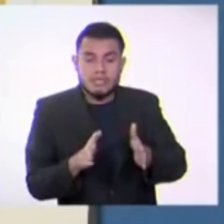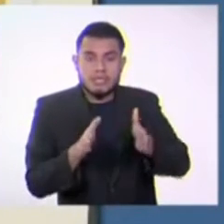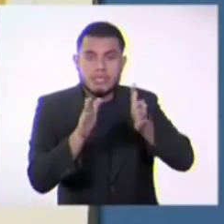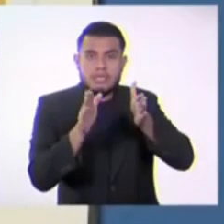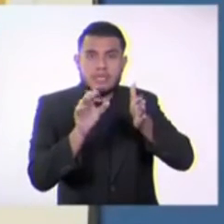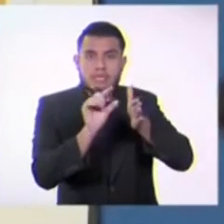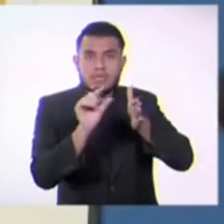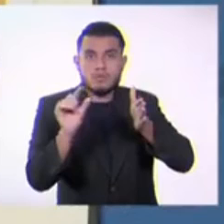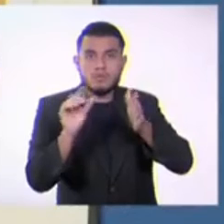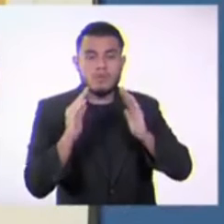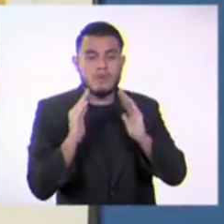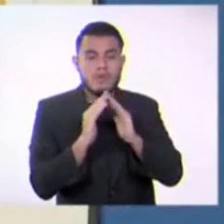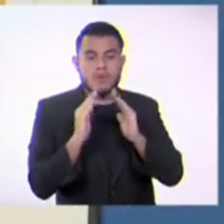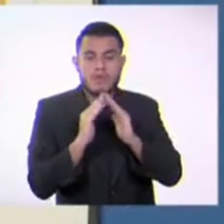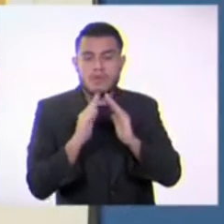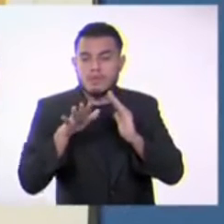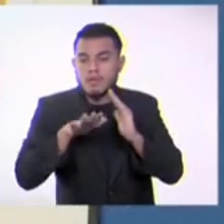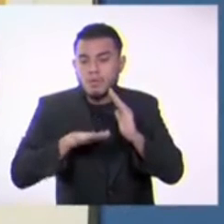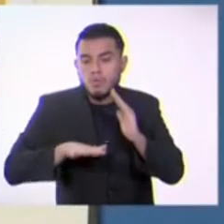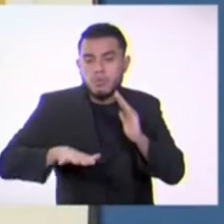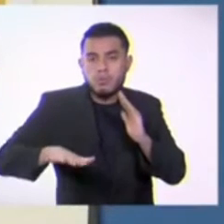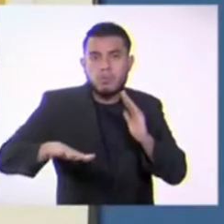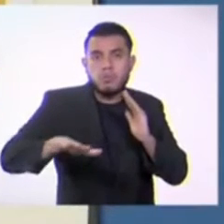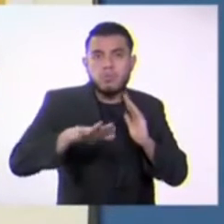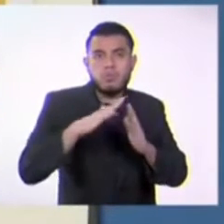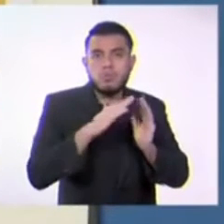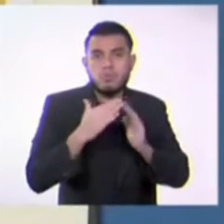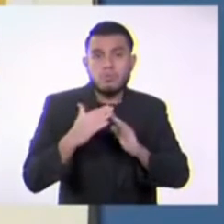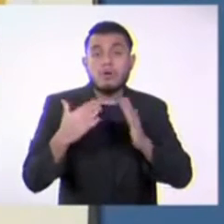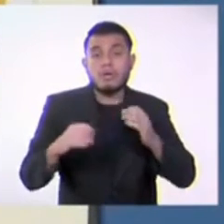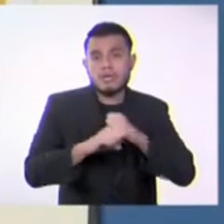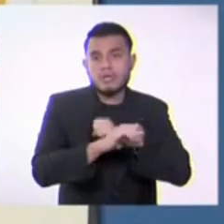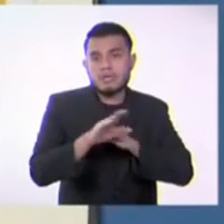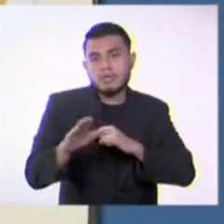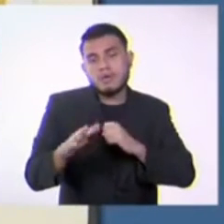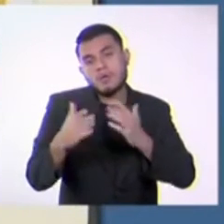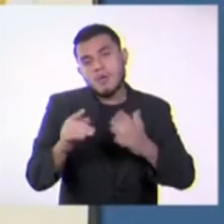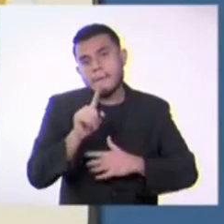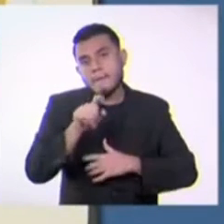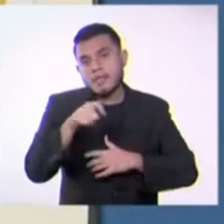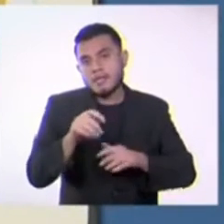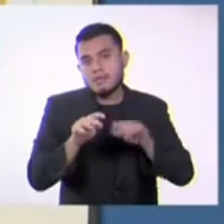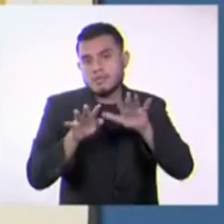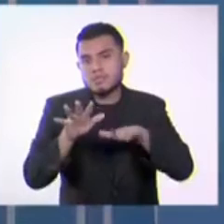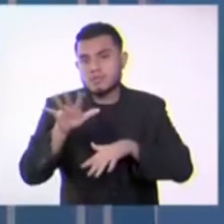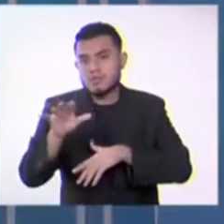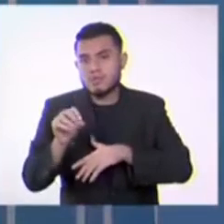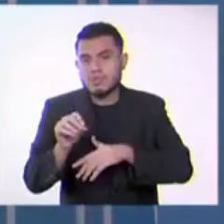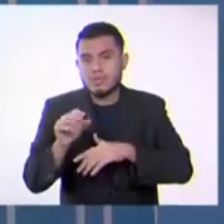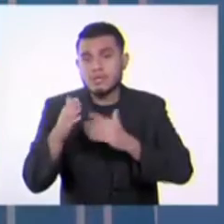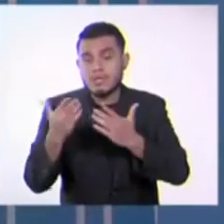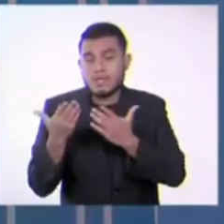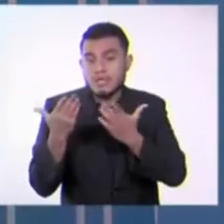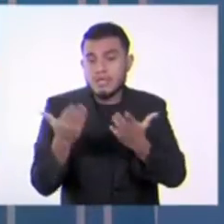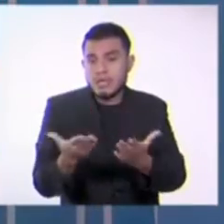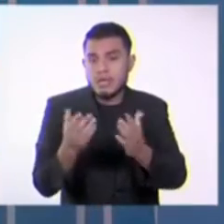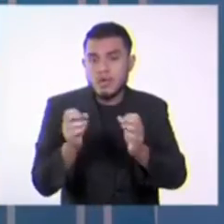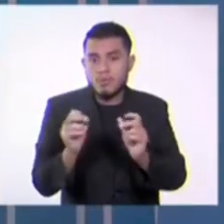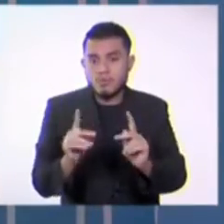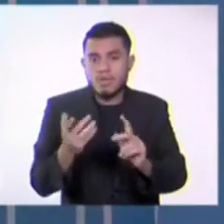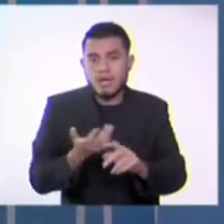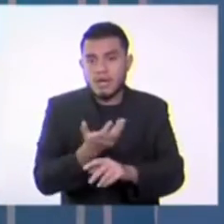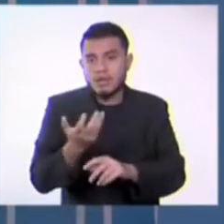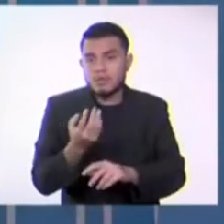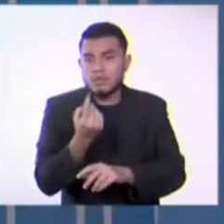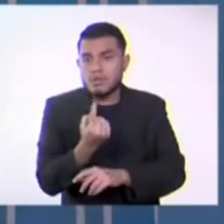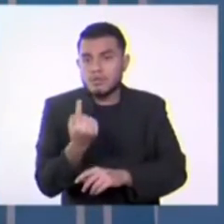Vivienda Urbana para el 1950, que promocionaba o daba la oportunidad a las personas